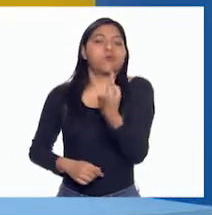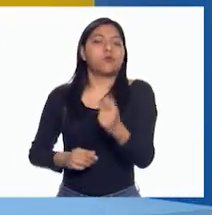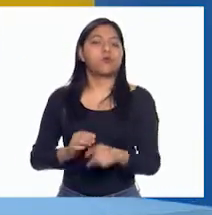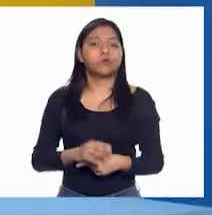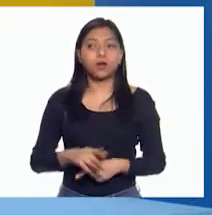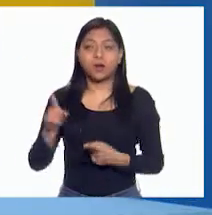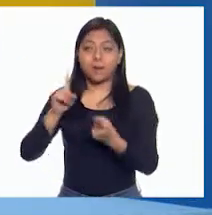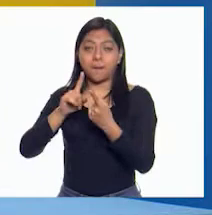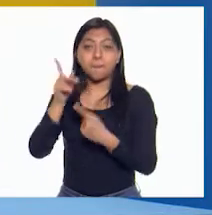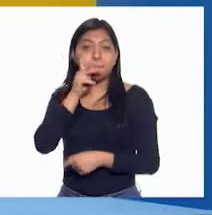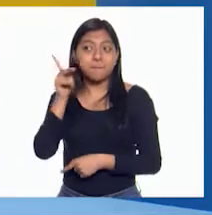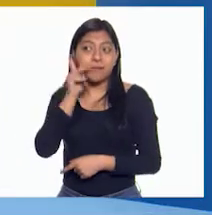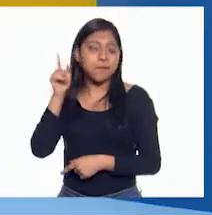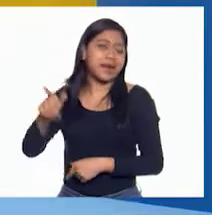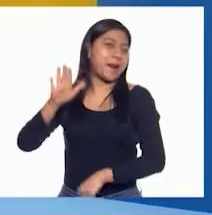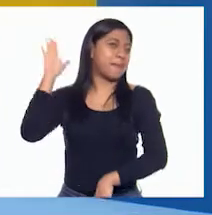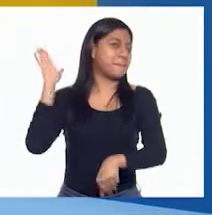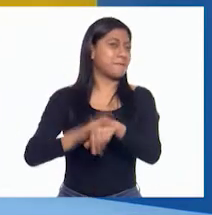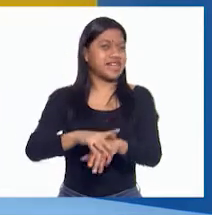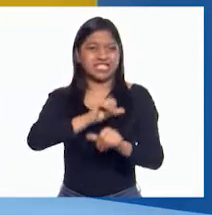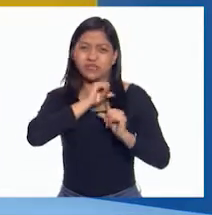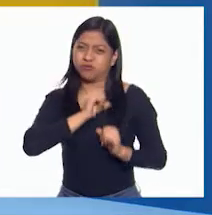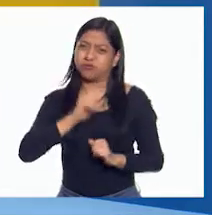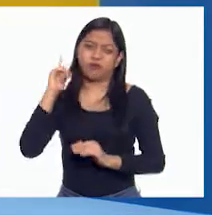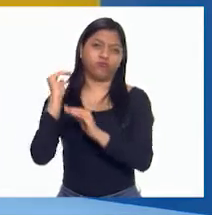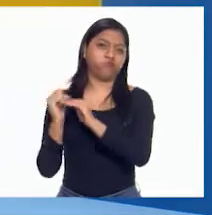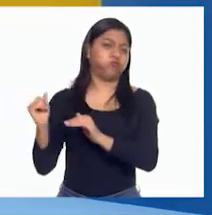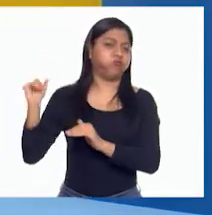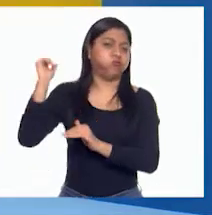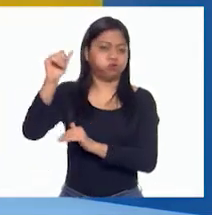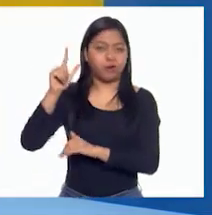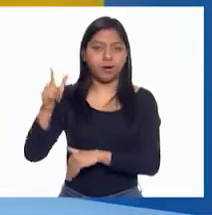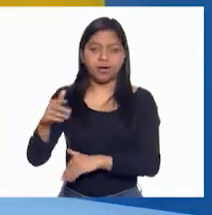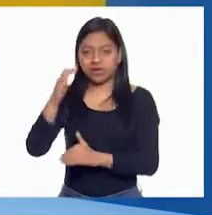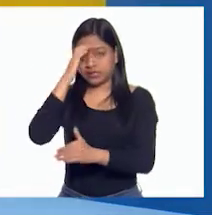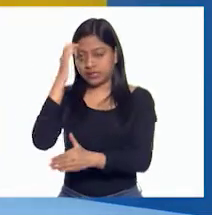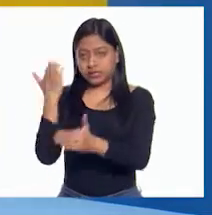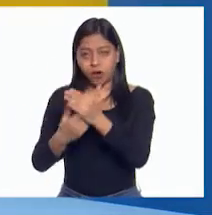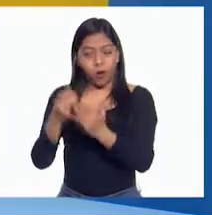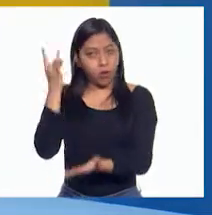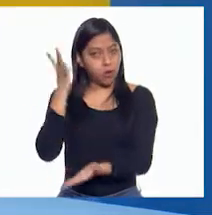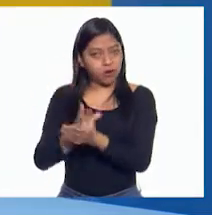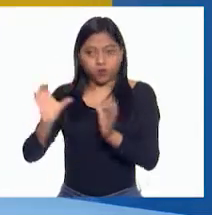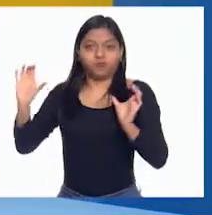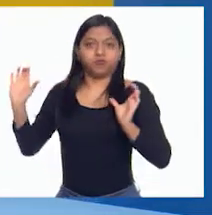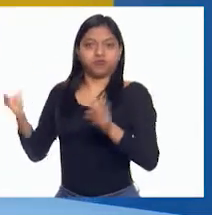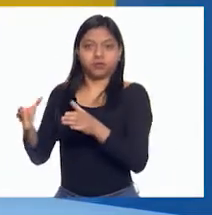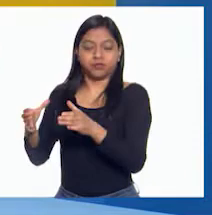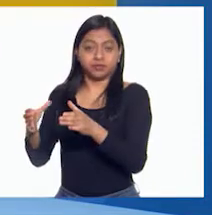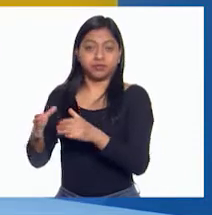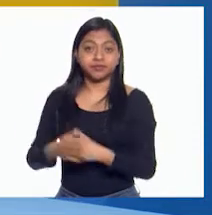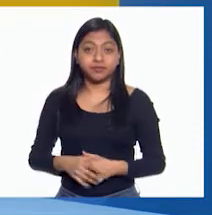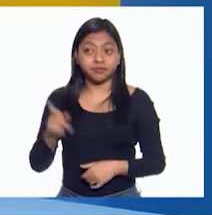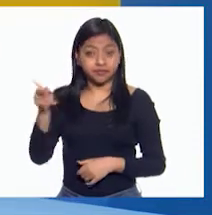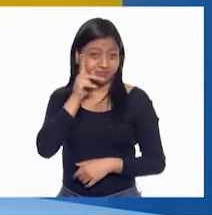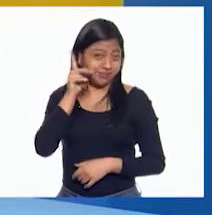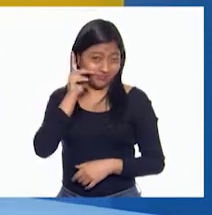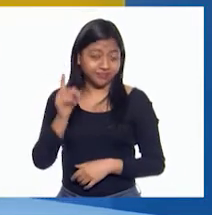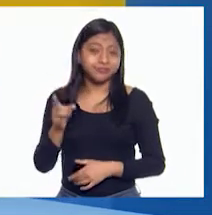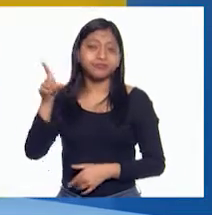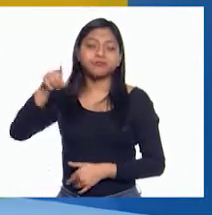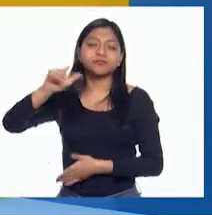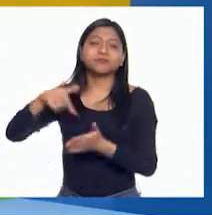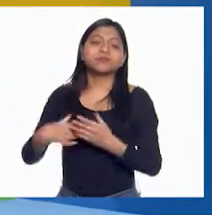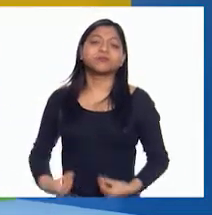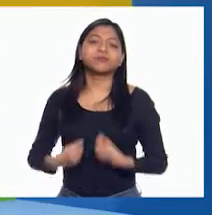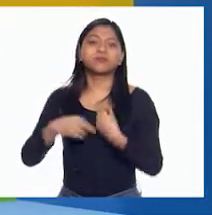El Papa era la máxima autoridad de esta iglesia católica única y unificada. El Papa residía en